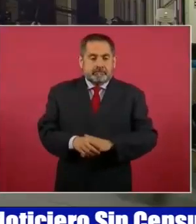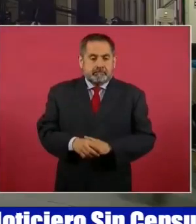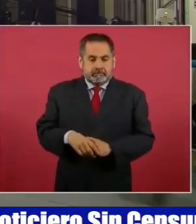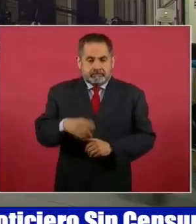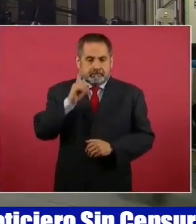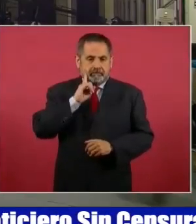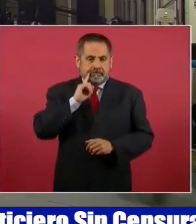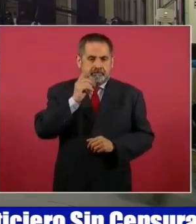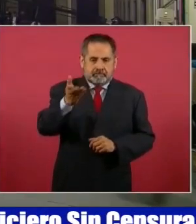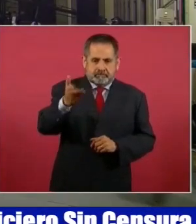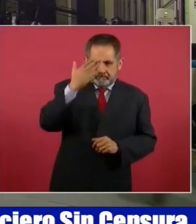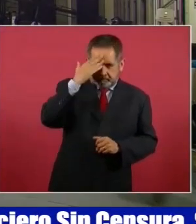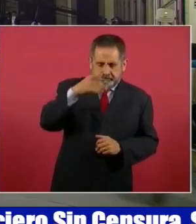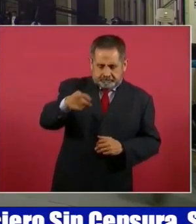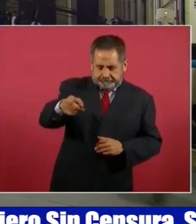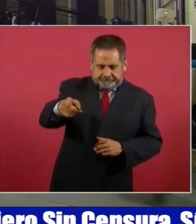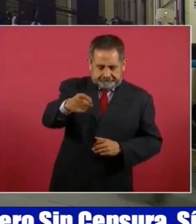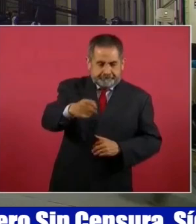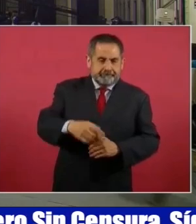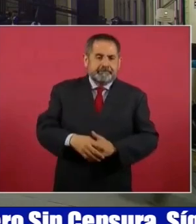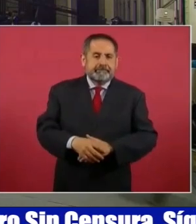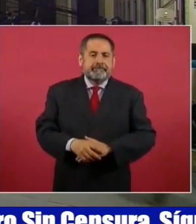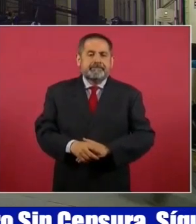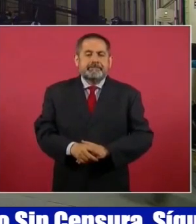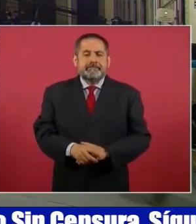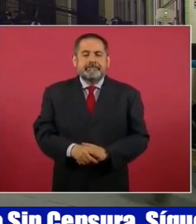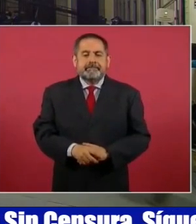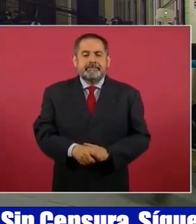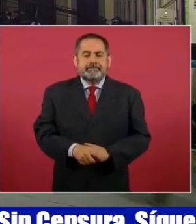La compañera sabe, porque